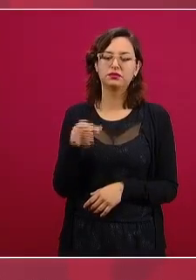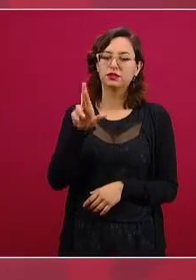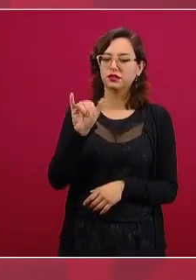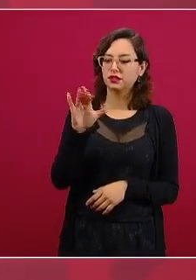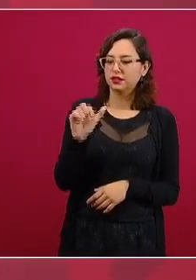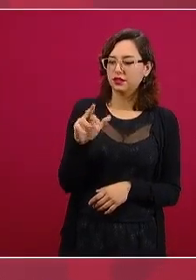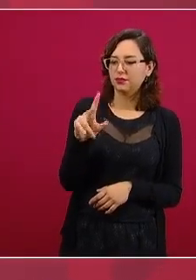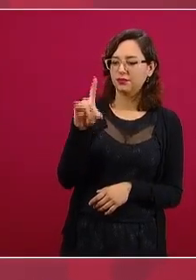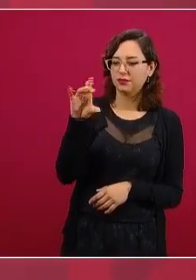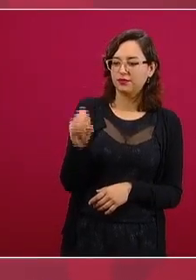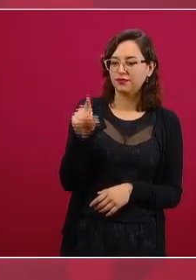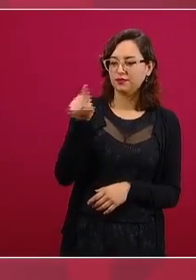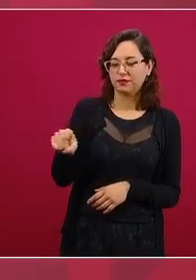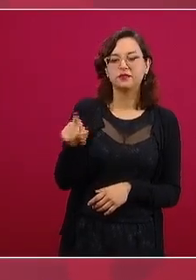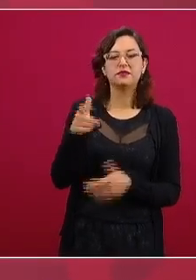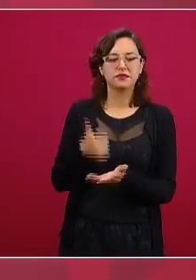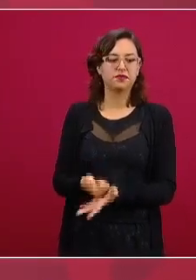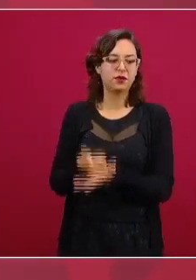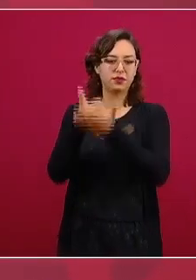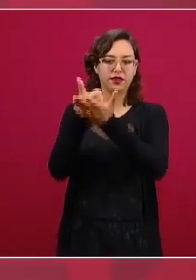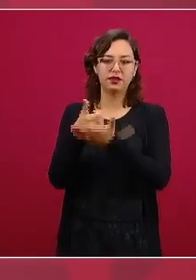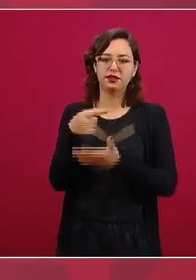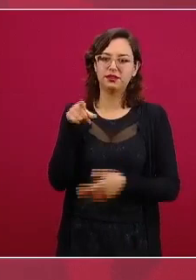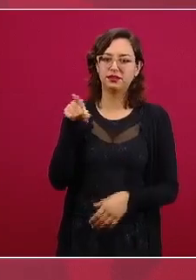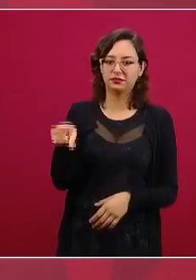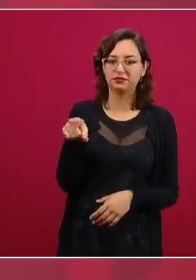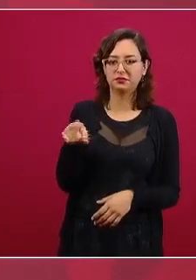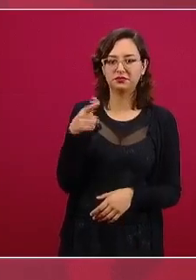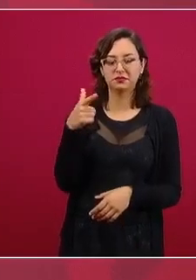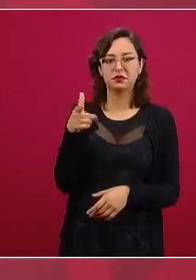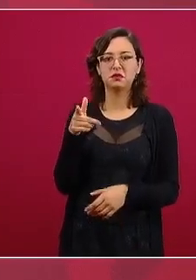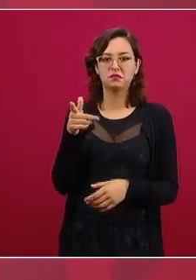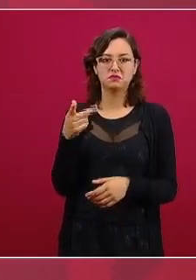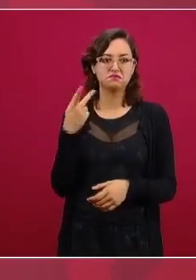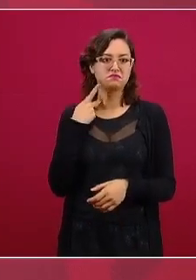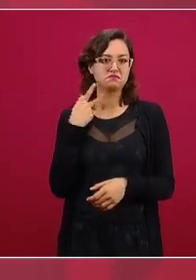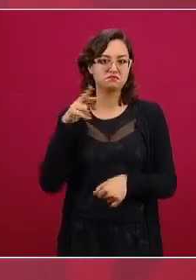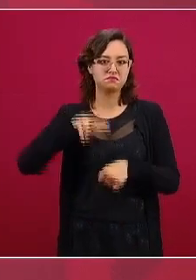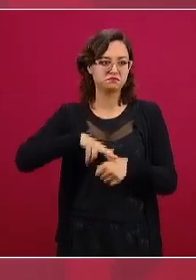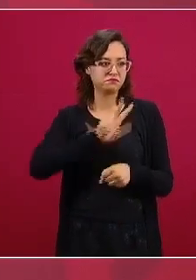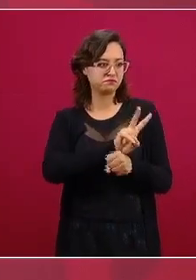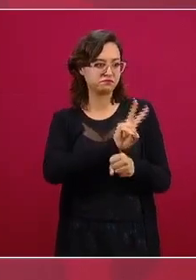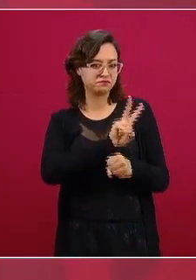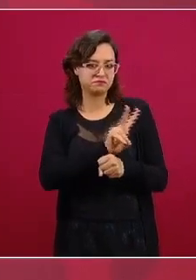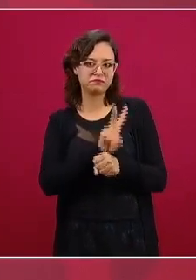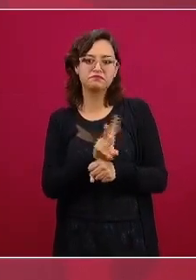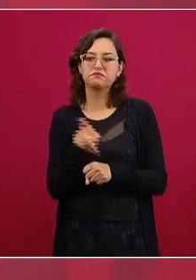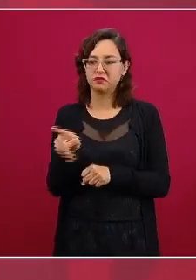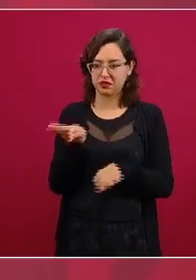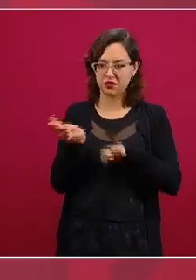Sheffield, Ricardo Sheffield, porque es la Procuraduría y también Trabajo,